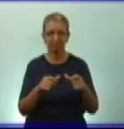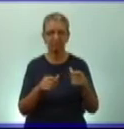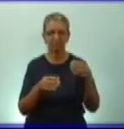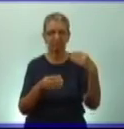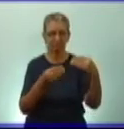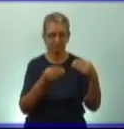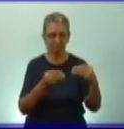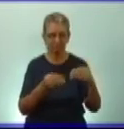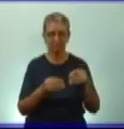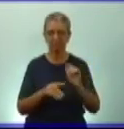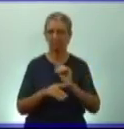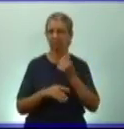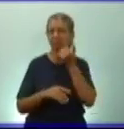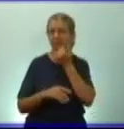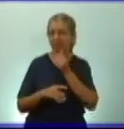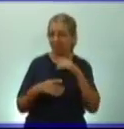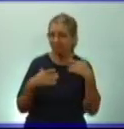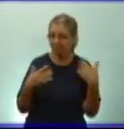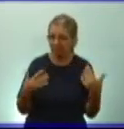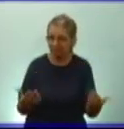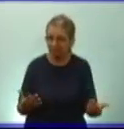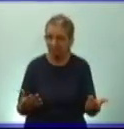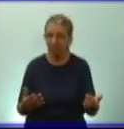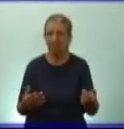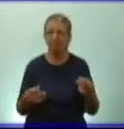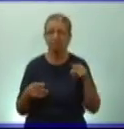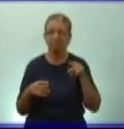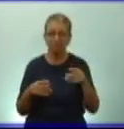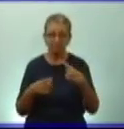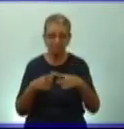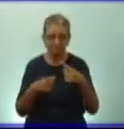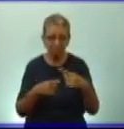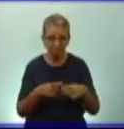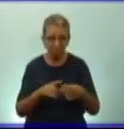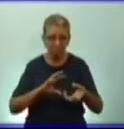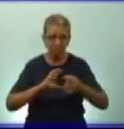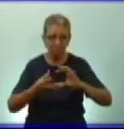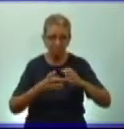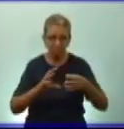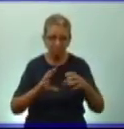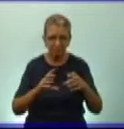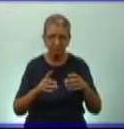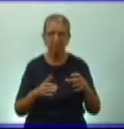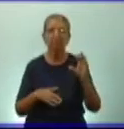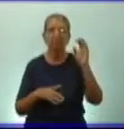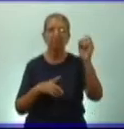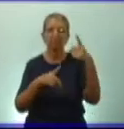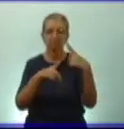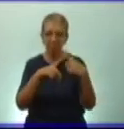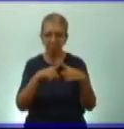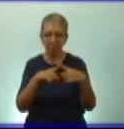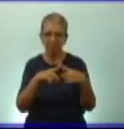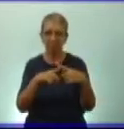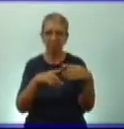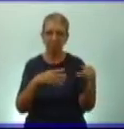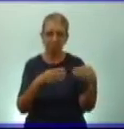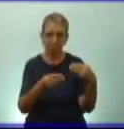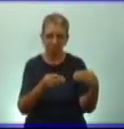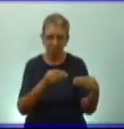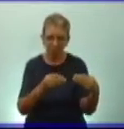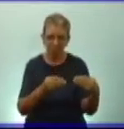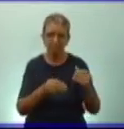además, ya estamos hablando de una sustancia que según su composición es compuesta y según sus propiedades es un